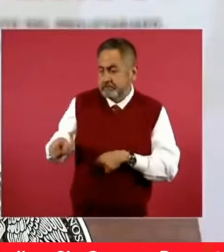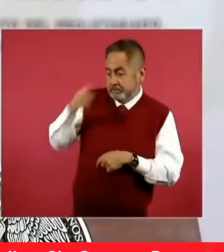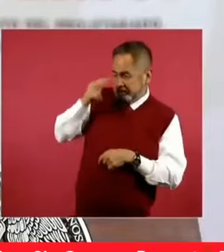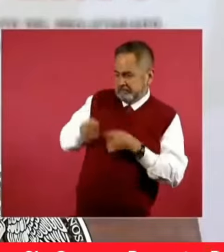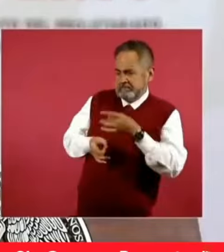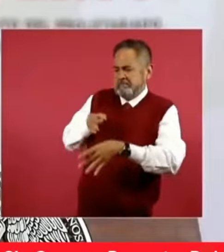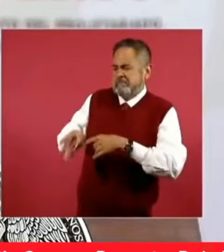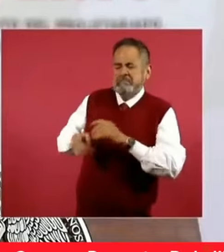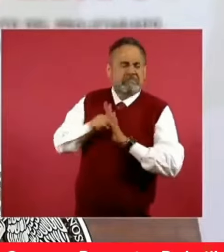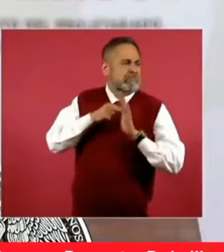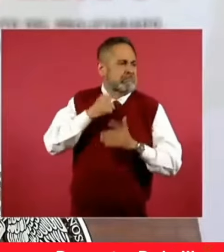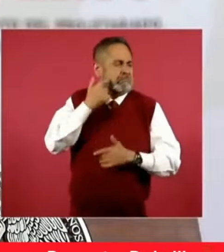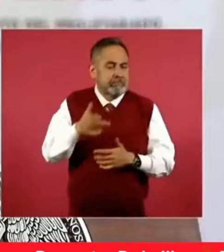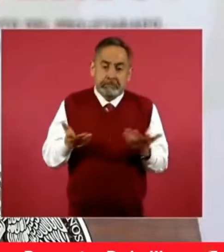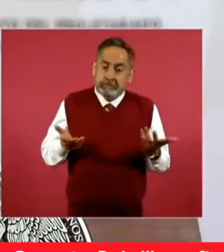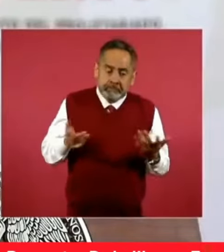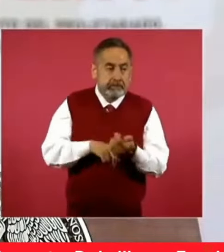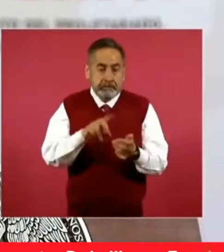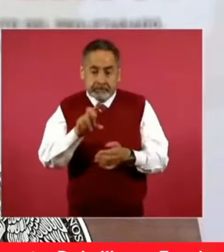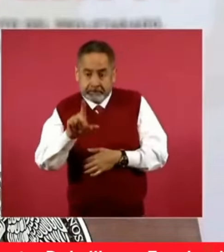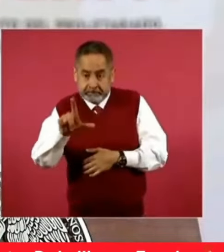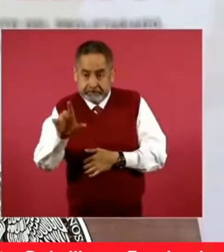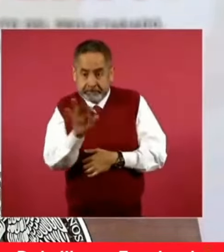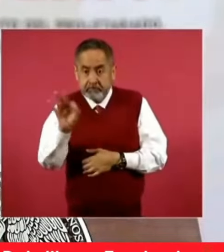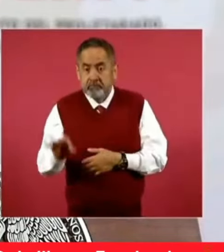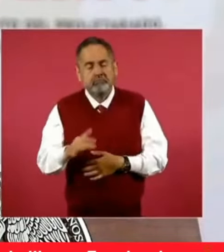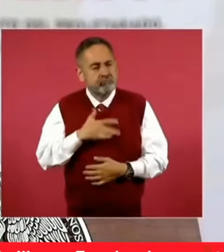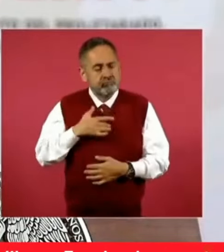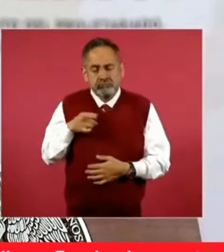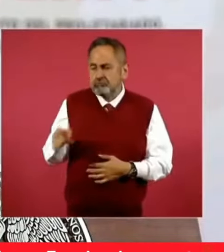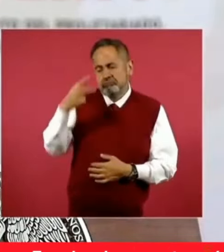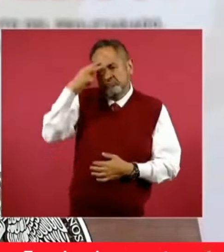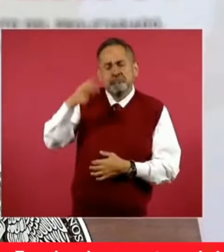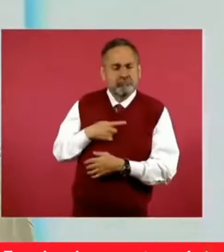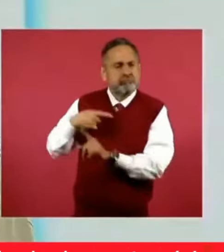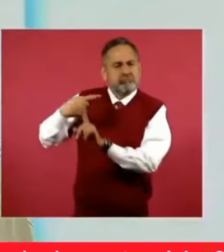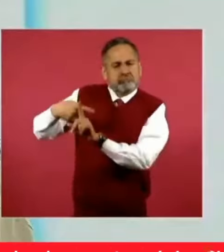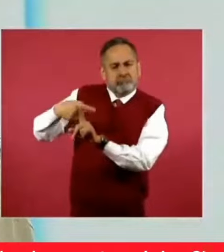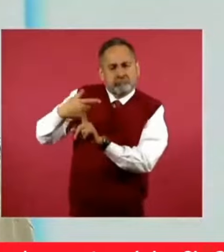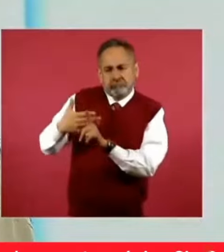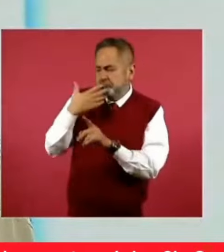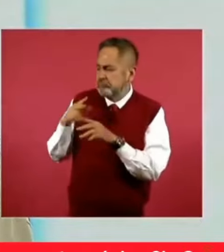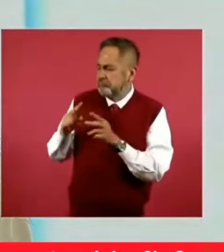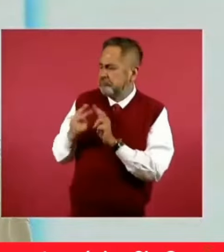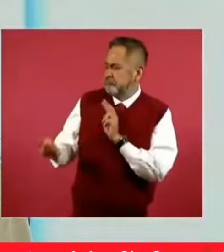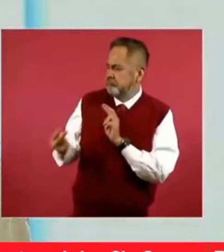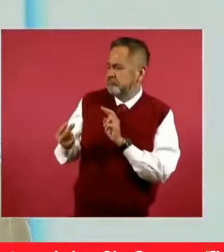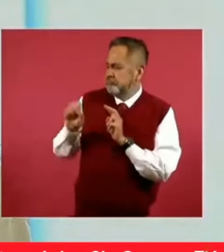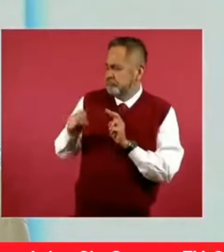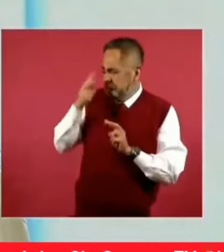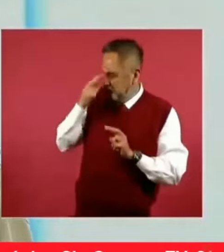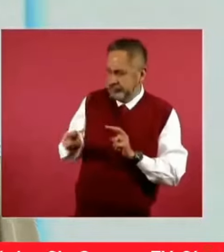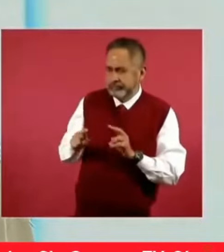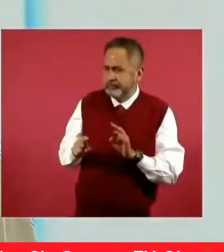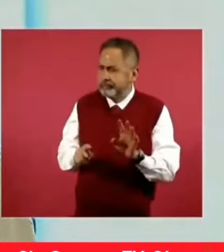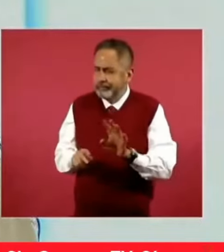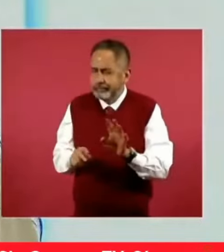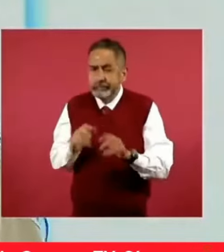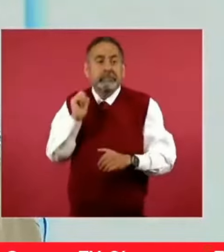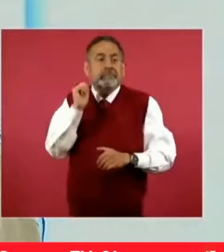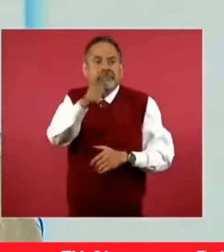México, mientras que solo el 37% tiene una visión favorable de su vecino del sur. Algo cambió para